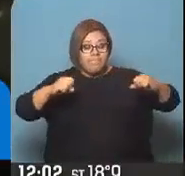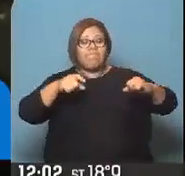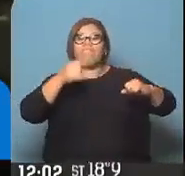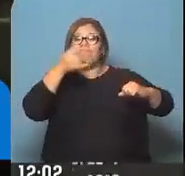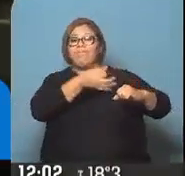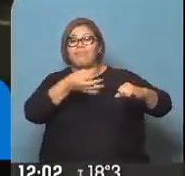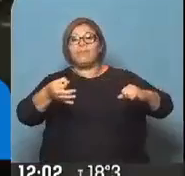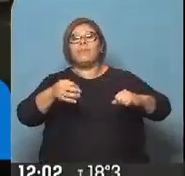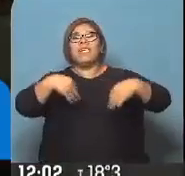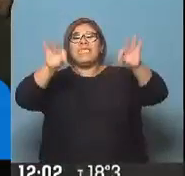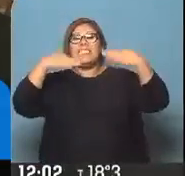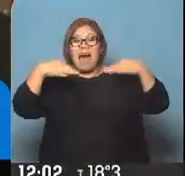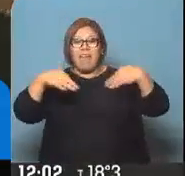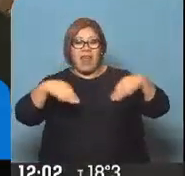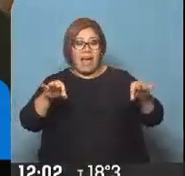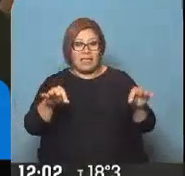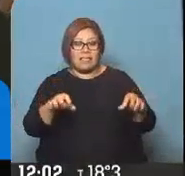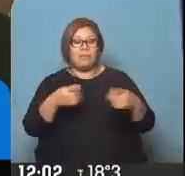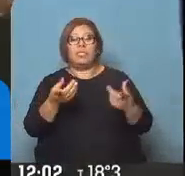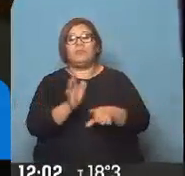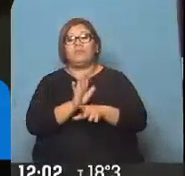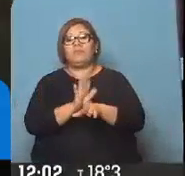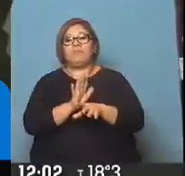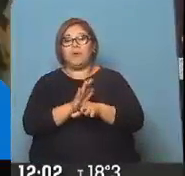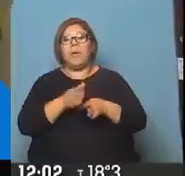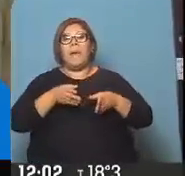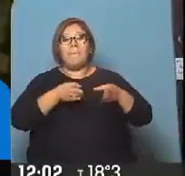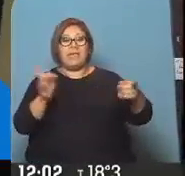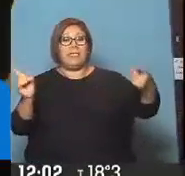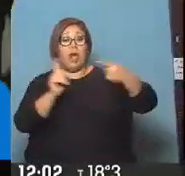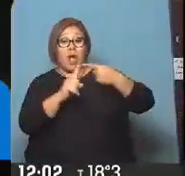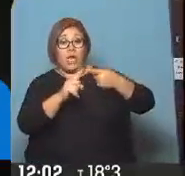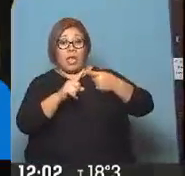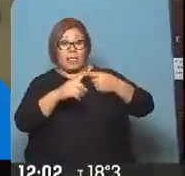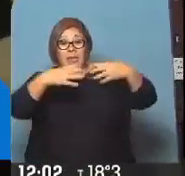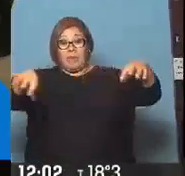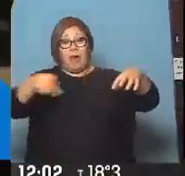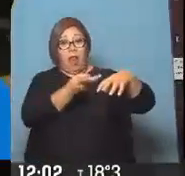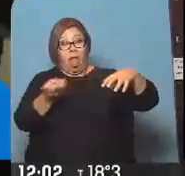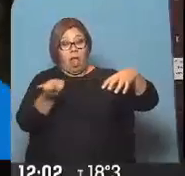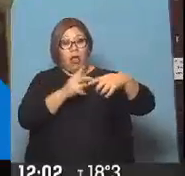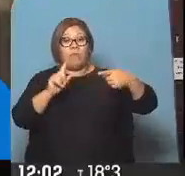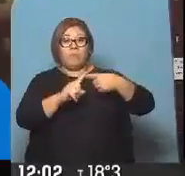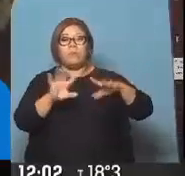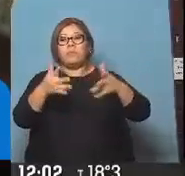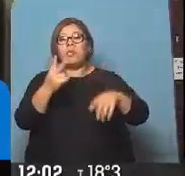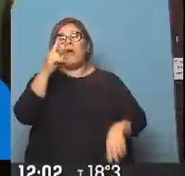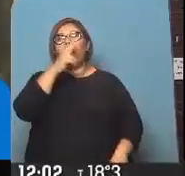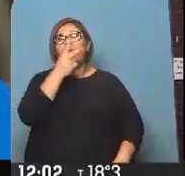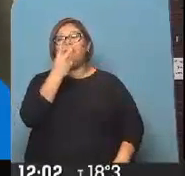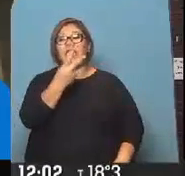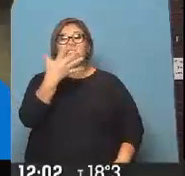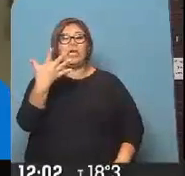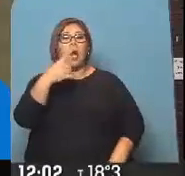sábanas y se liberó nuevamente la circulación ese pasillo que conecta ambas terminales lo cierto es que durante casi 25 minutos los